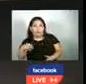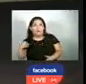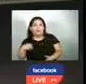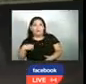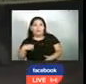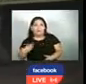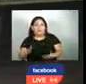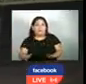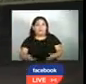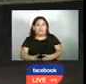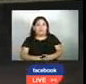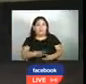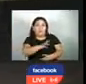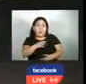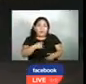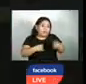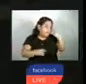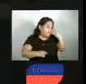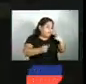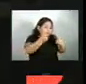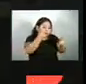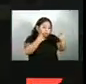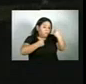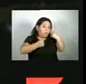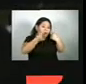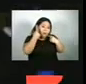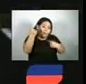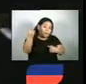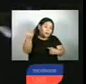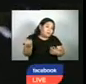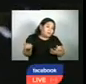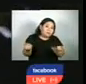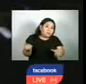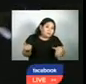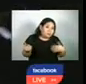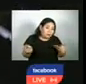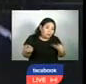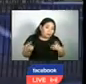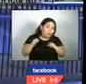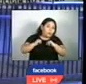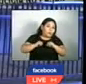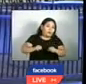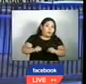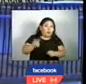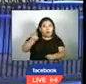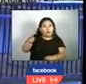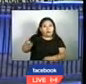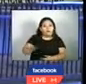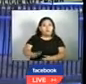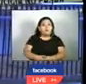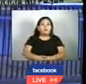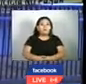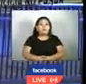están llorando por los seres que han perdido en esas